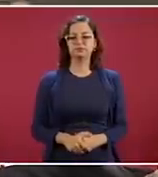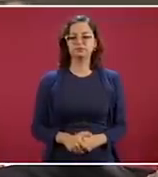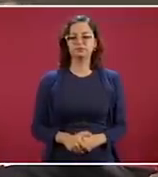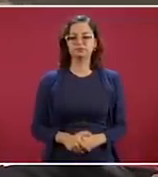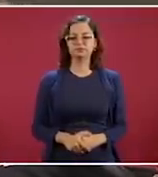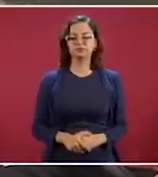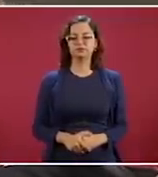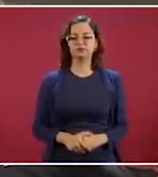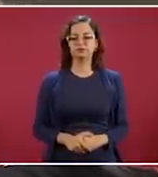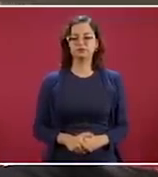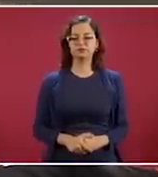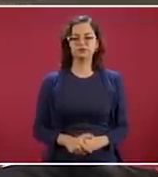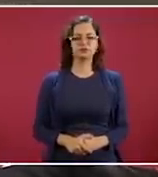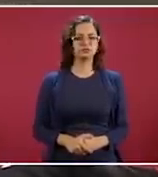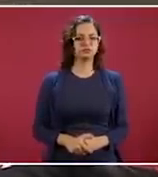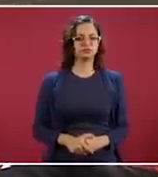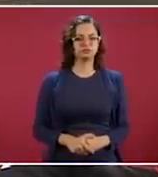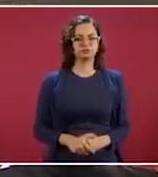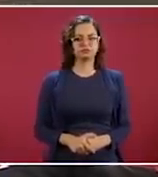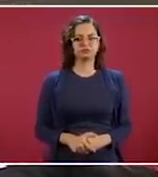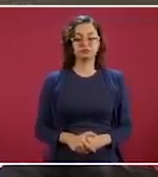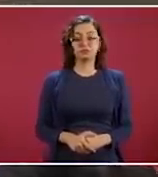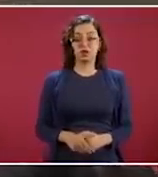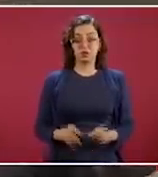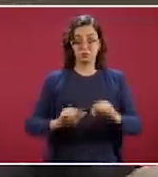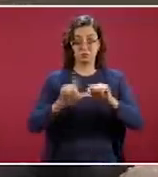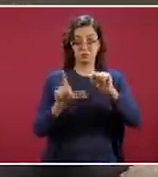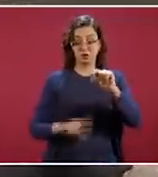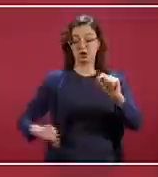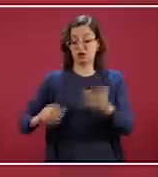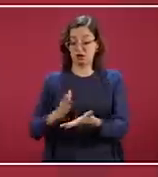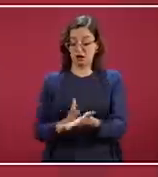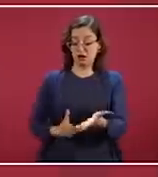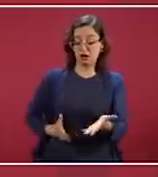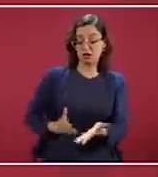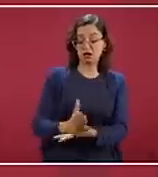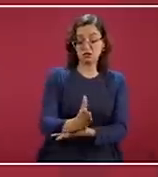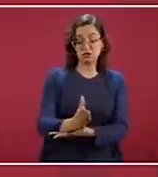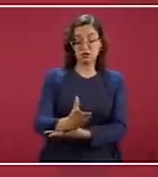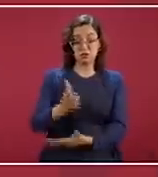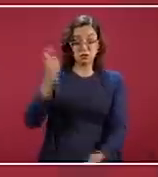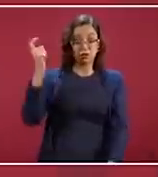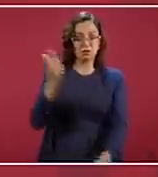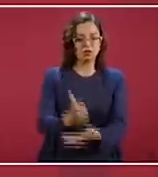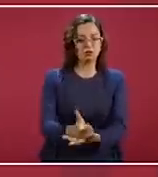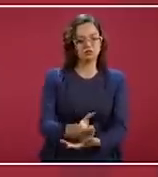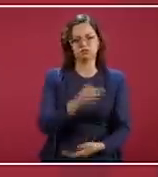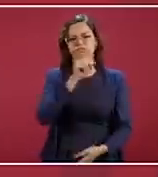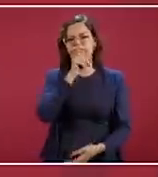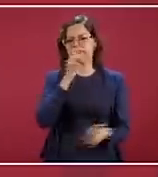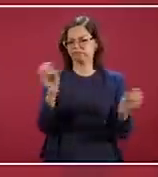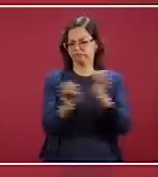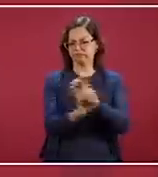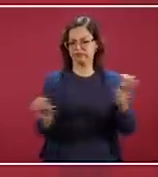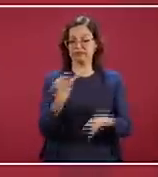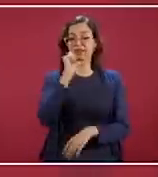derecho por el acceso a su país, lo que tienen que pagar es en aduanas